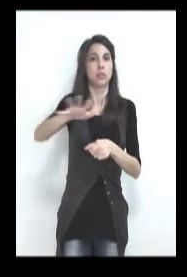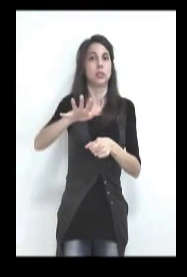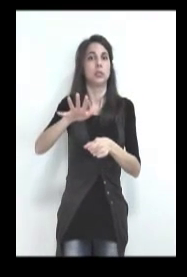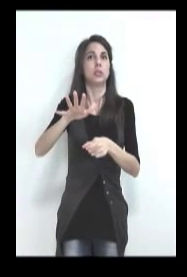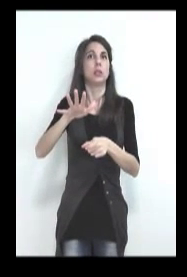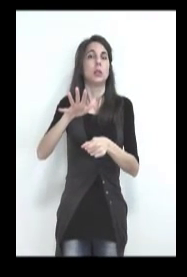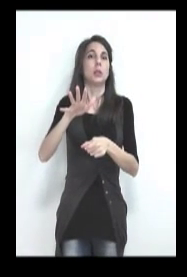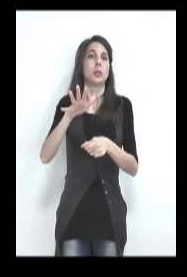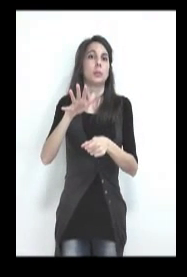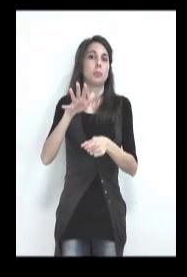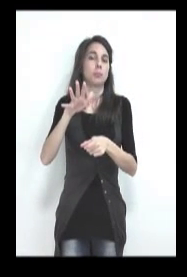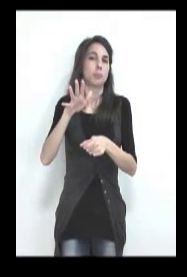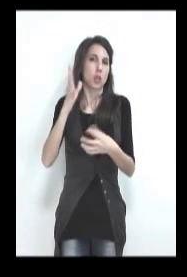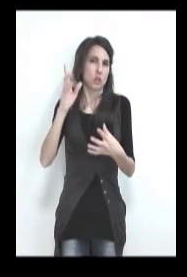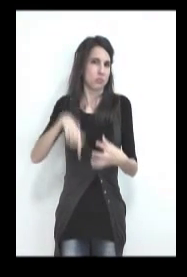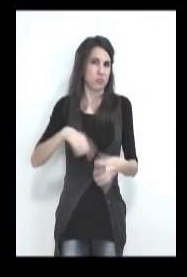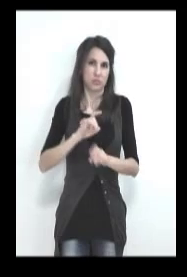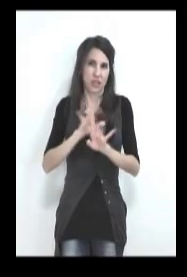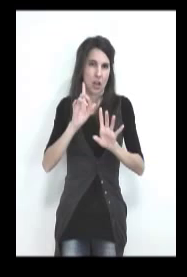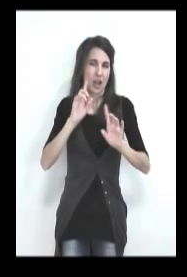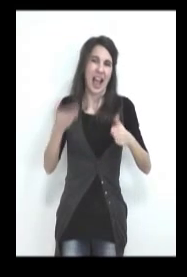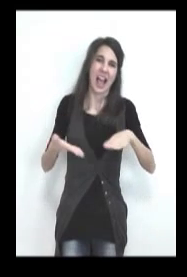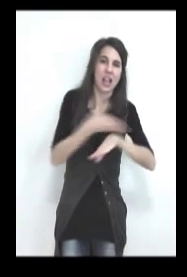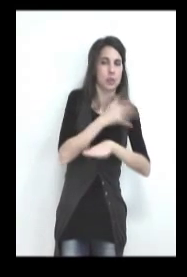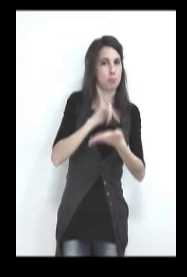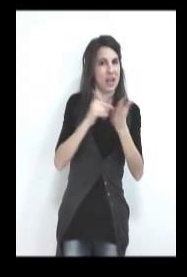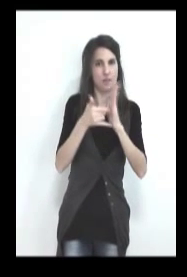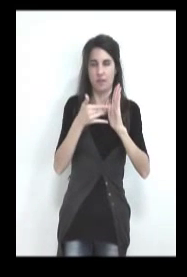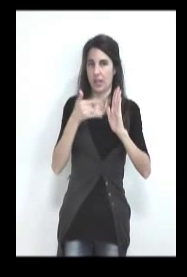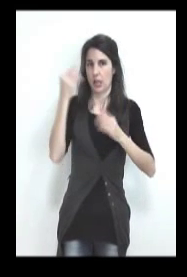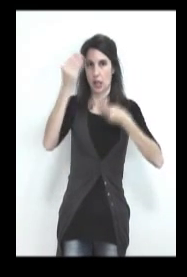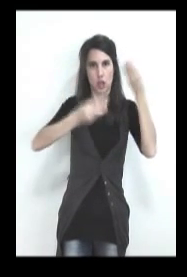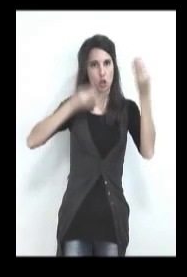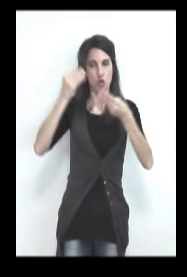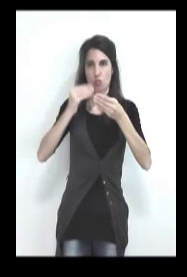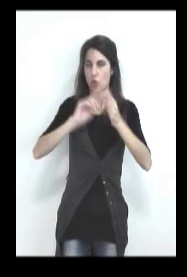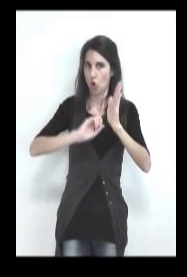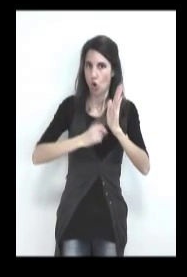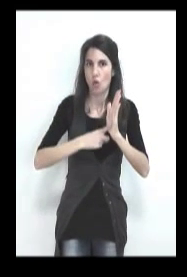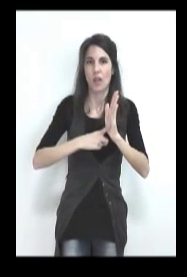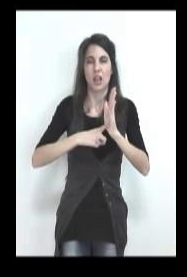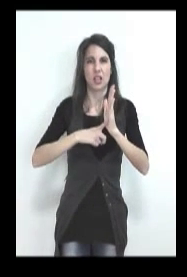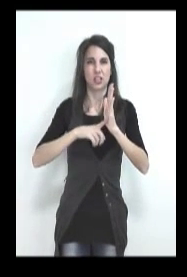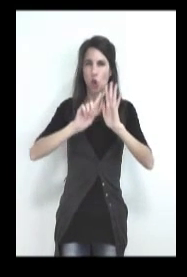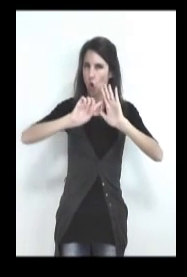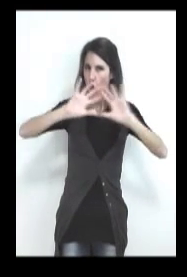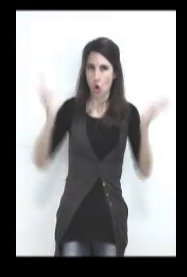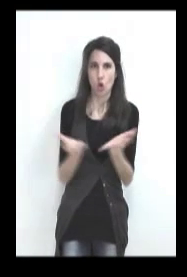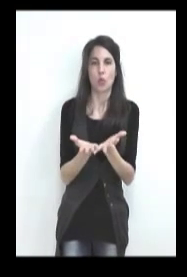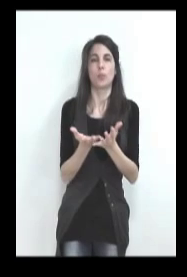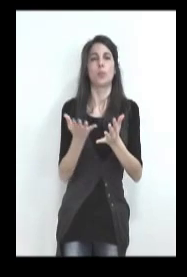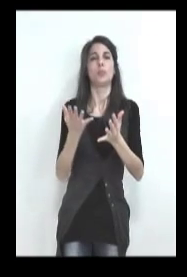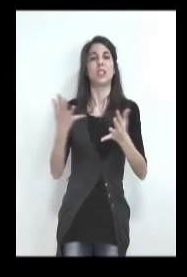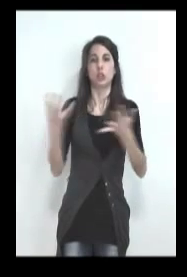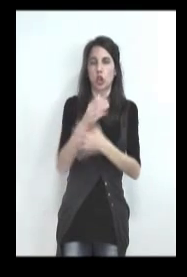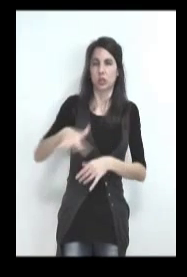obligadas que se hagan planificaciones, es obligado que se haga una planificación global e integral de todos estos espacios. Atender a los